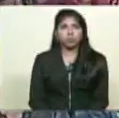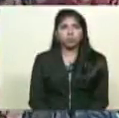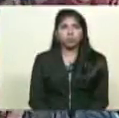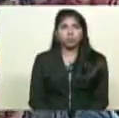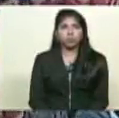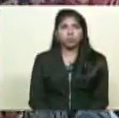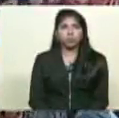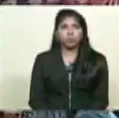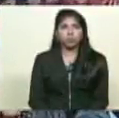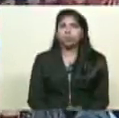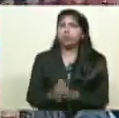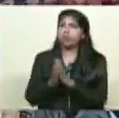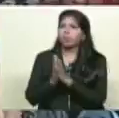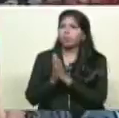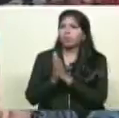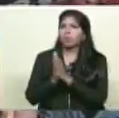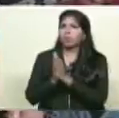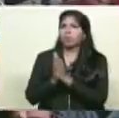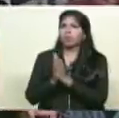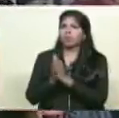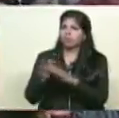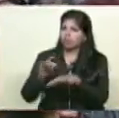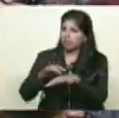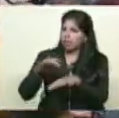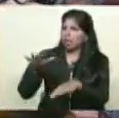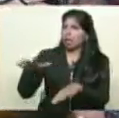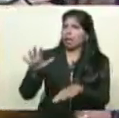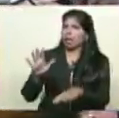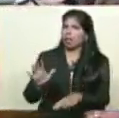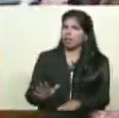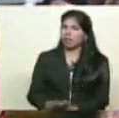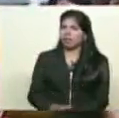No la enrede, oye, dale quieta.